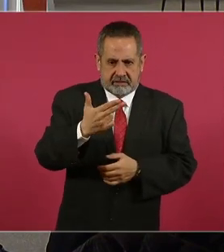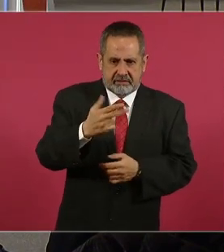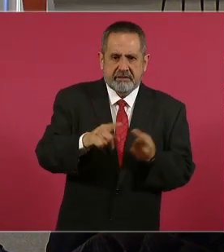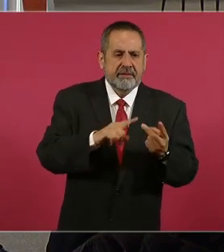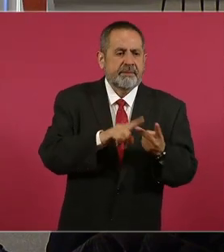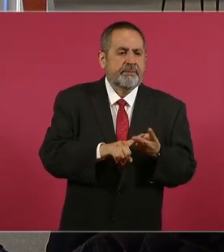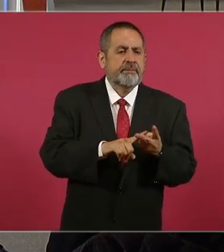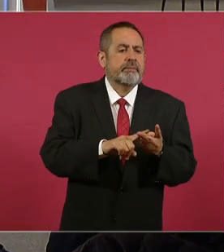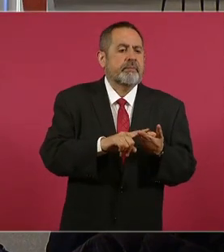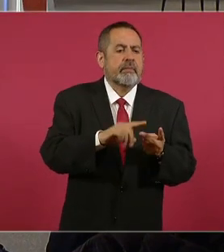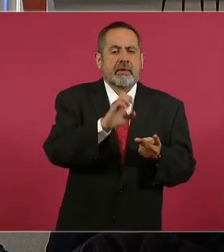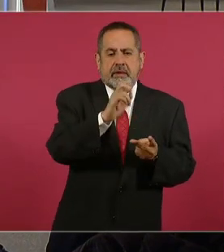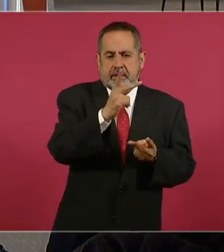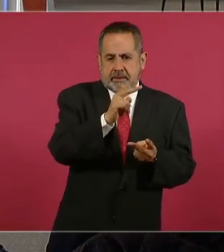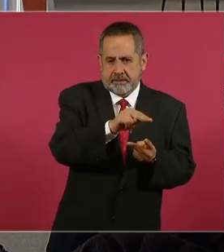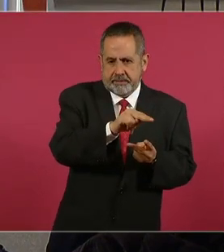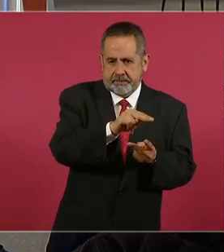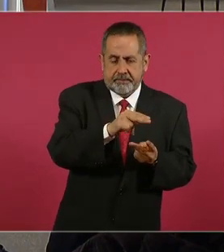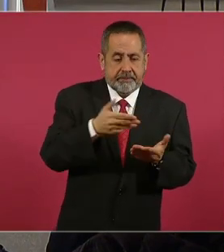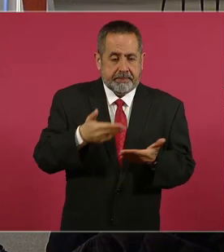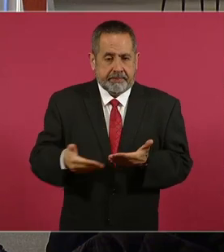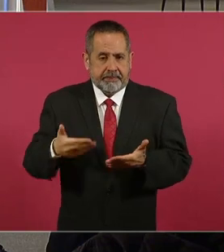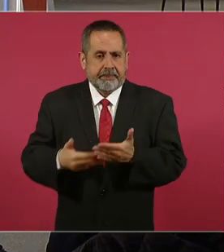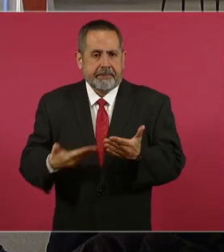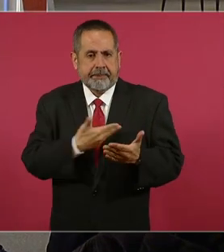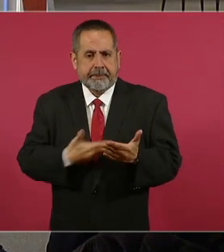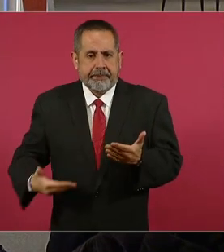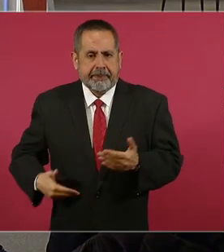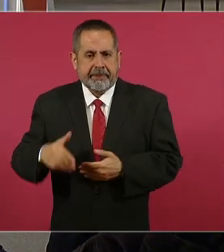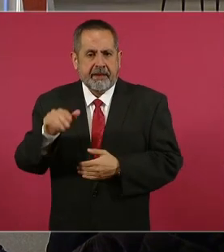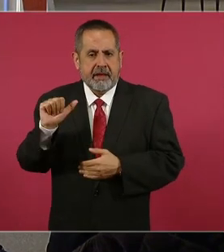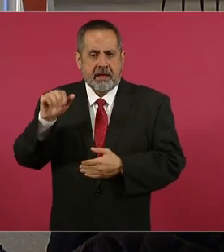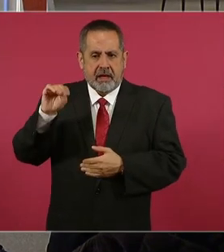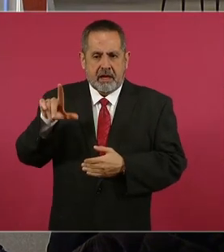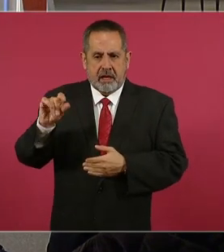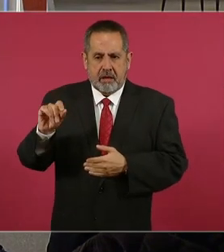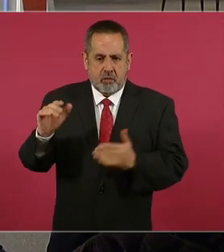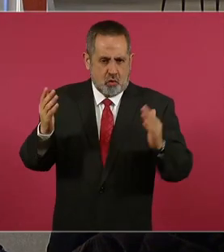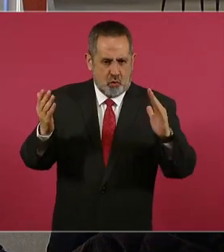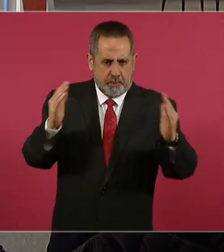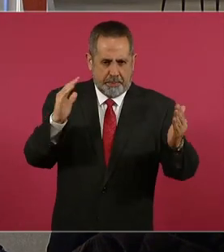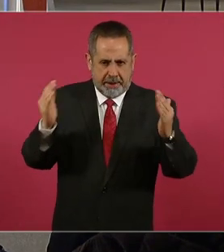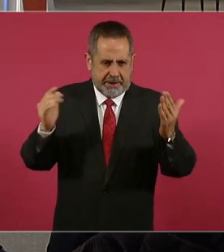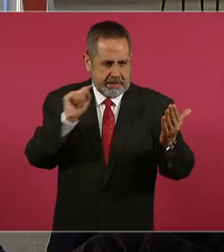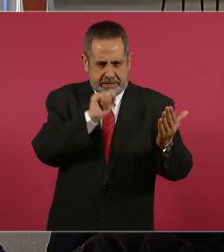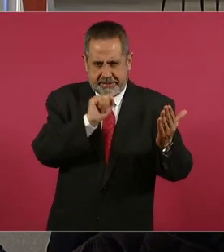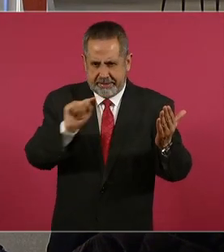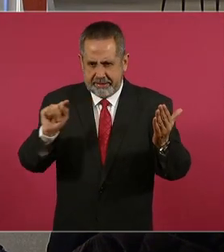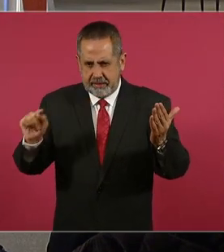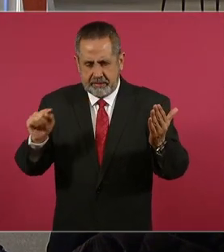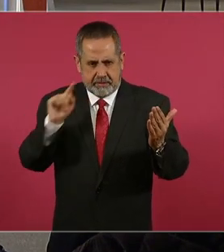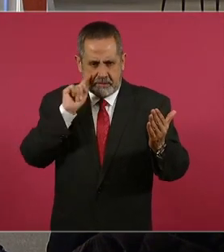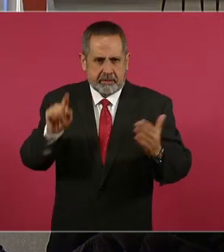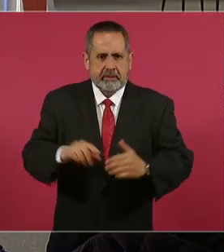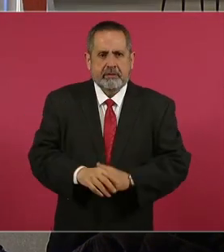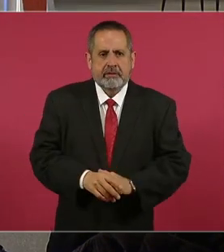licenciado Peña y del presidente licenciado Andrés Manuel López Obrador.